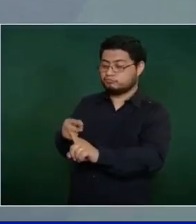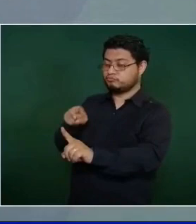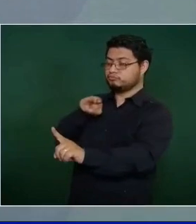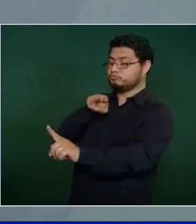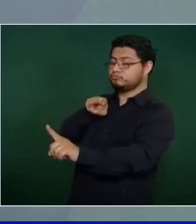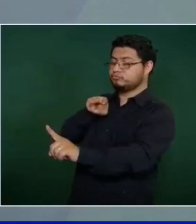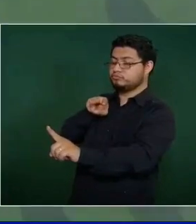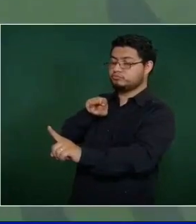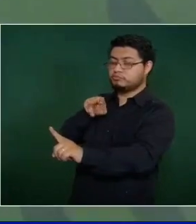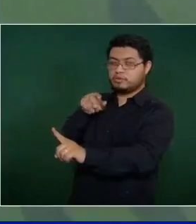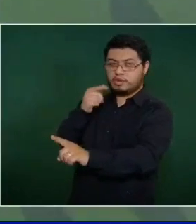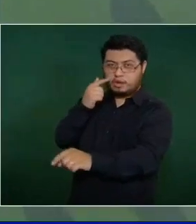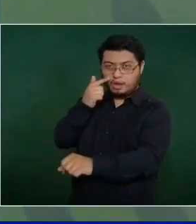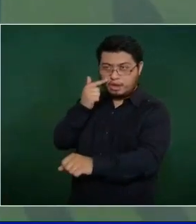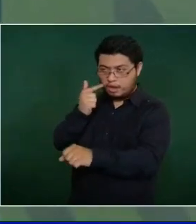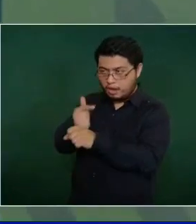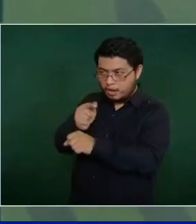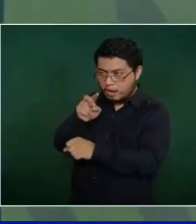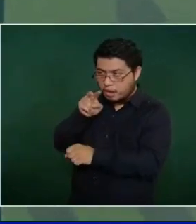viendo